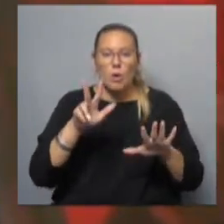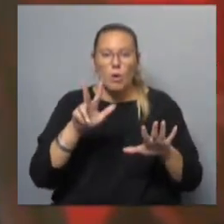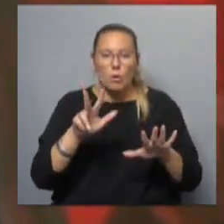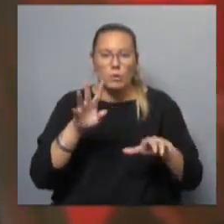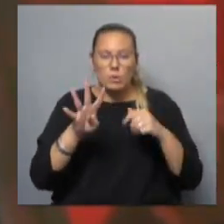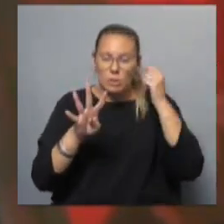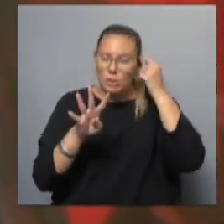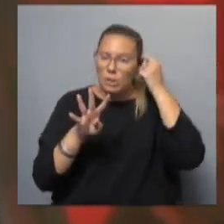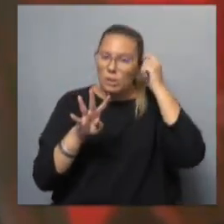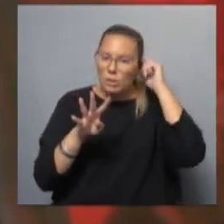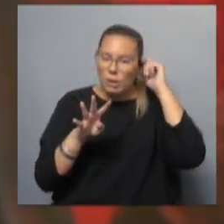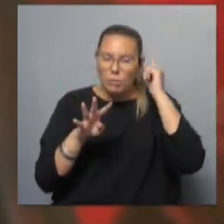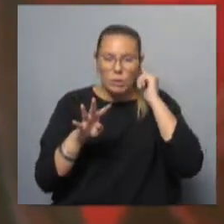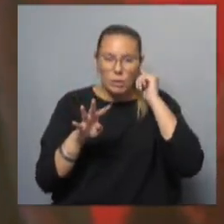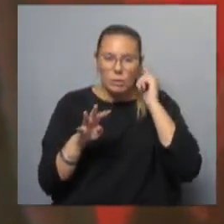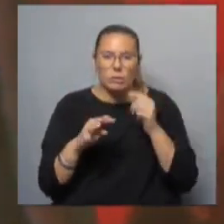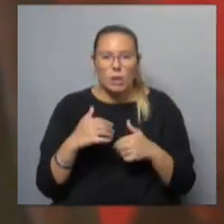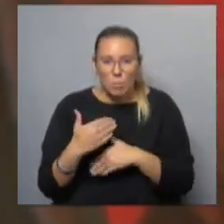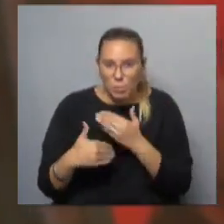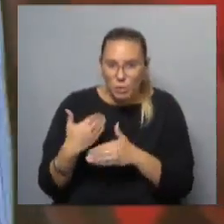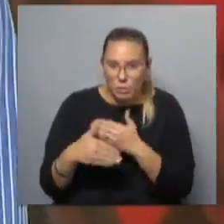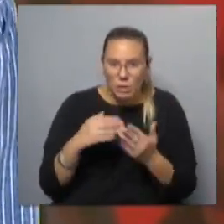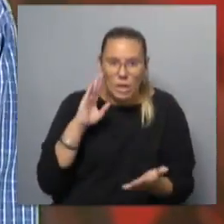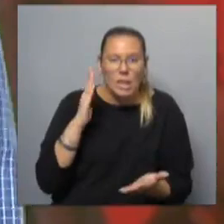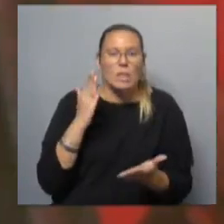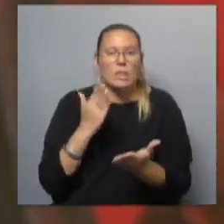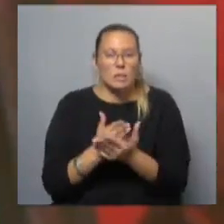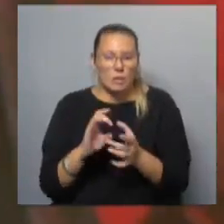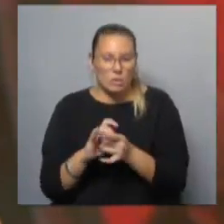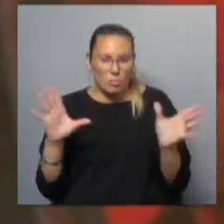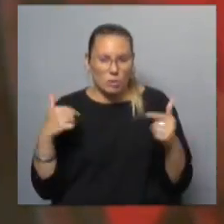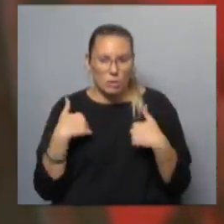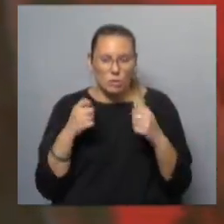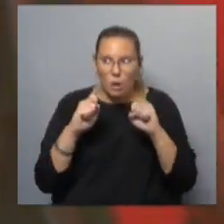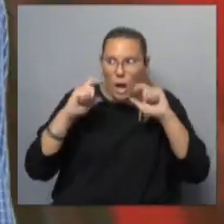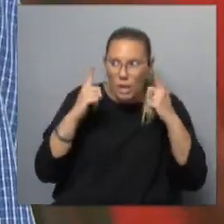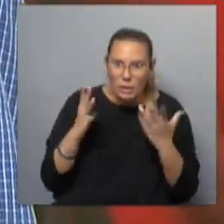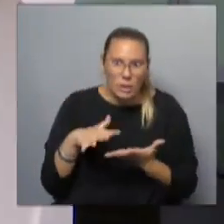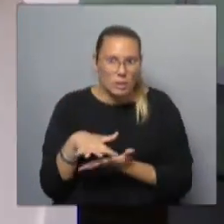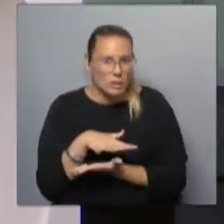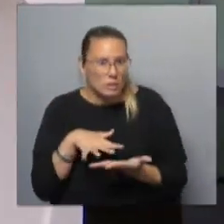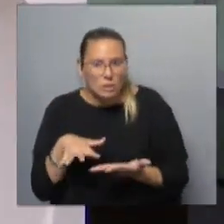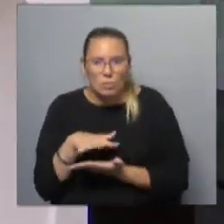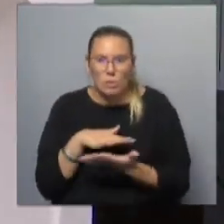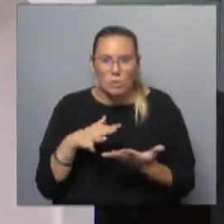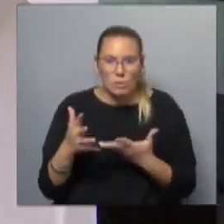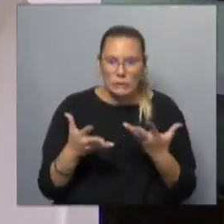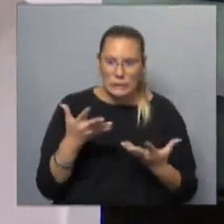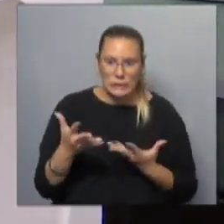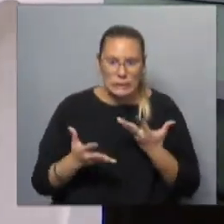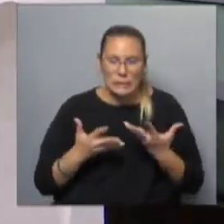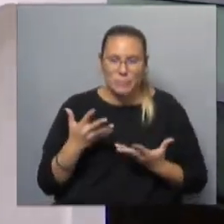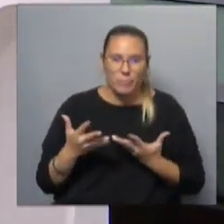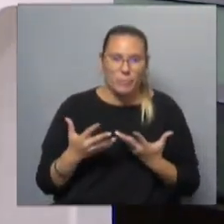la transición de la dictadura a la democracia. Yo estaba muy atento a ese proceso, ¿no? Y